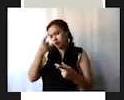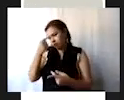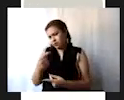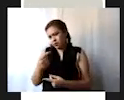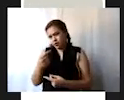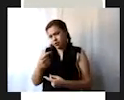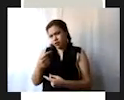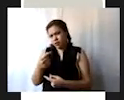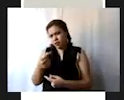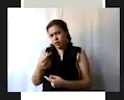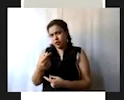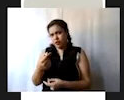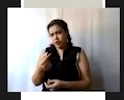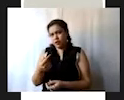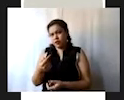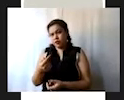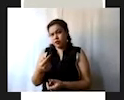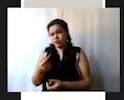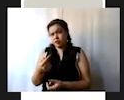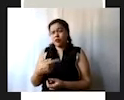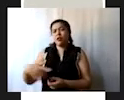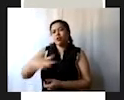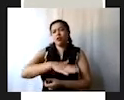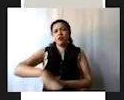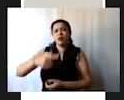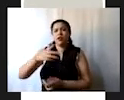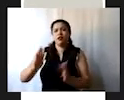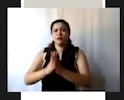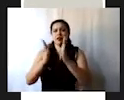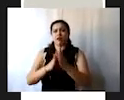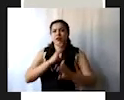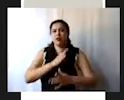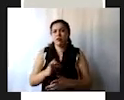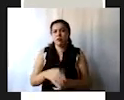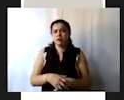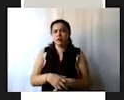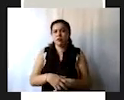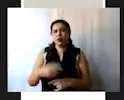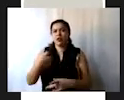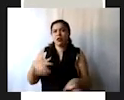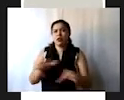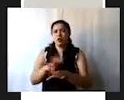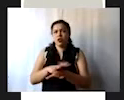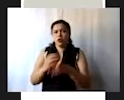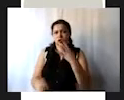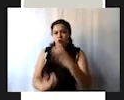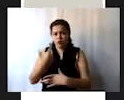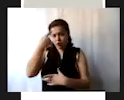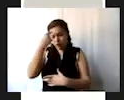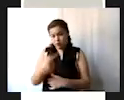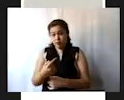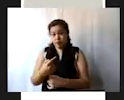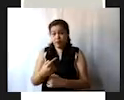allá de los espacios donde pueda participar, pues es cómo me actualizo con lo que está sucediendo de la